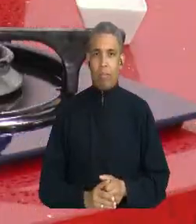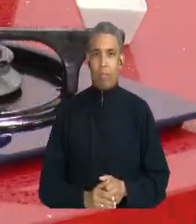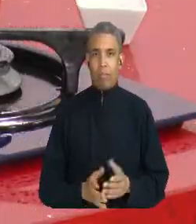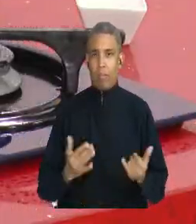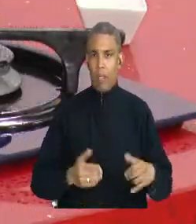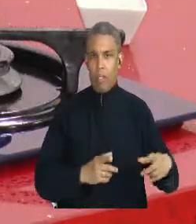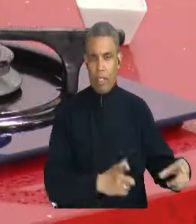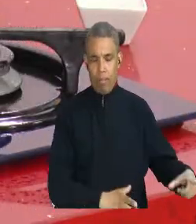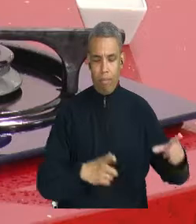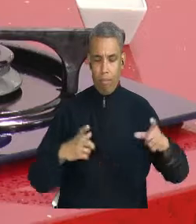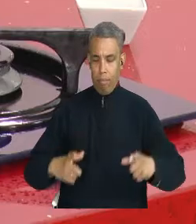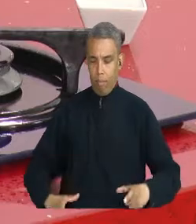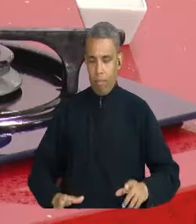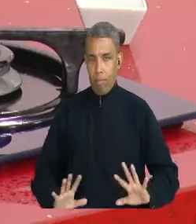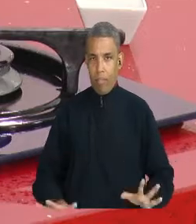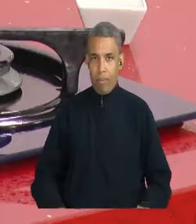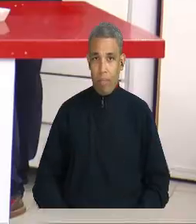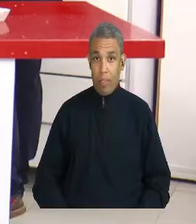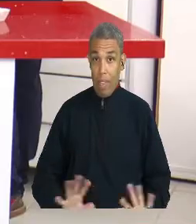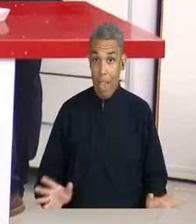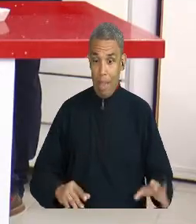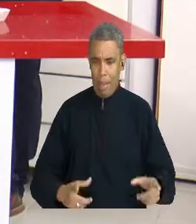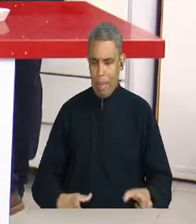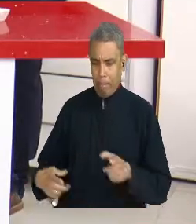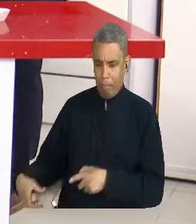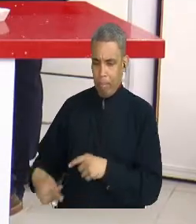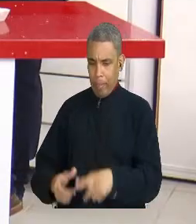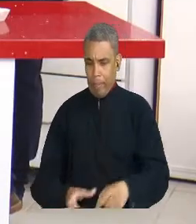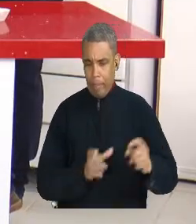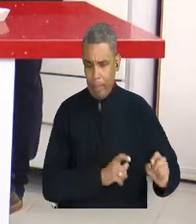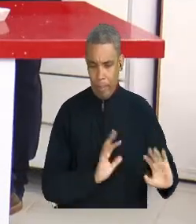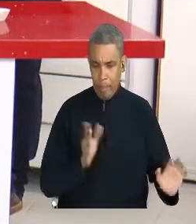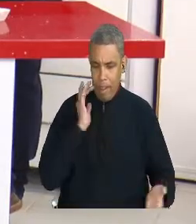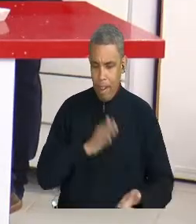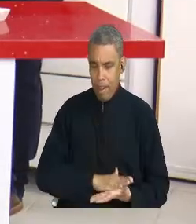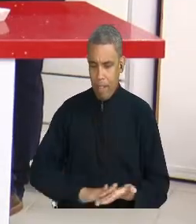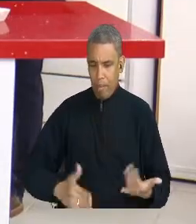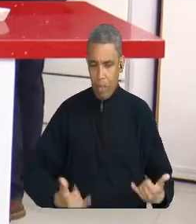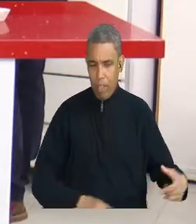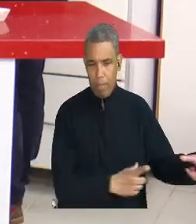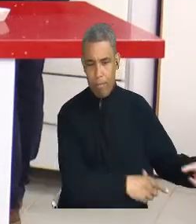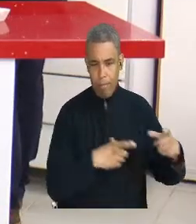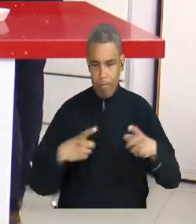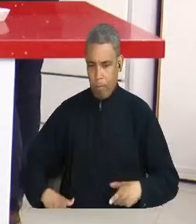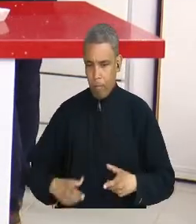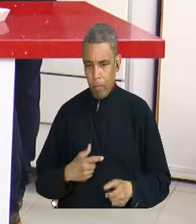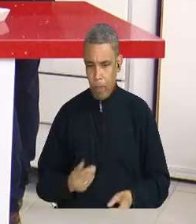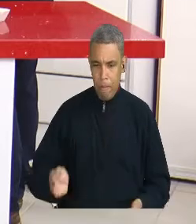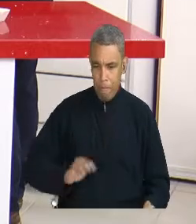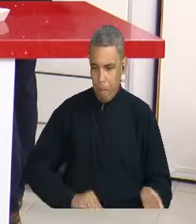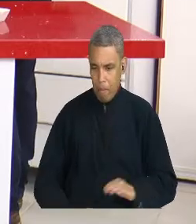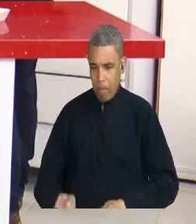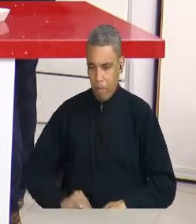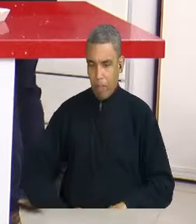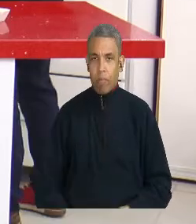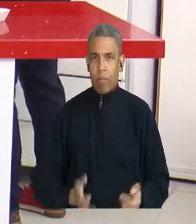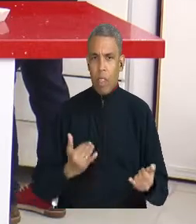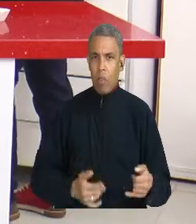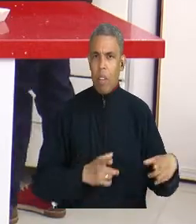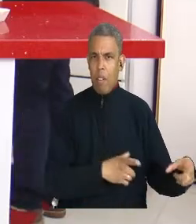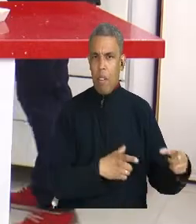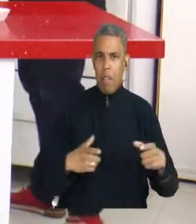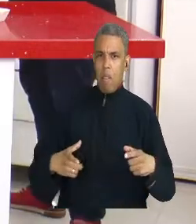emplatado. Estamos despejando para poder hacer el ensamble del día de hoy. Listo, Roche. ¿Qué plato vamos a utilizar, Roche?